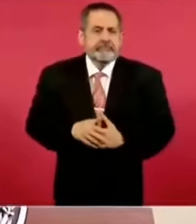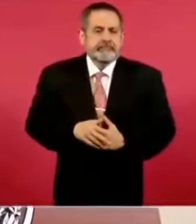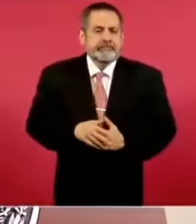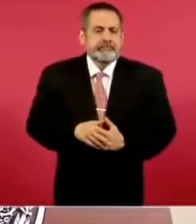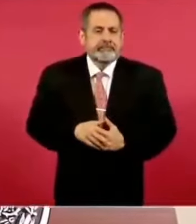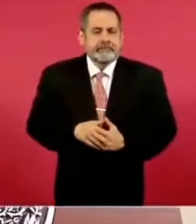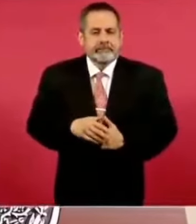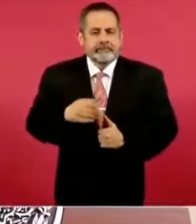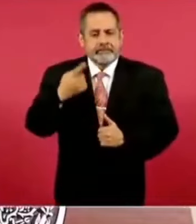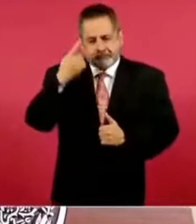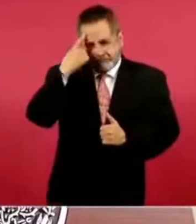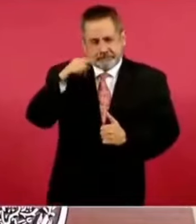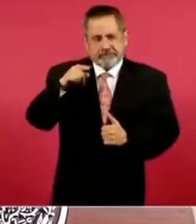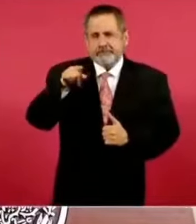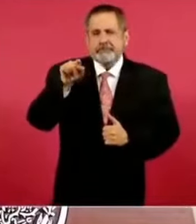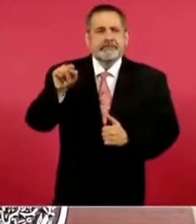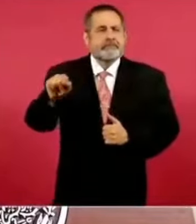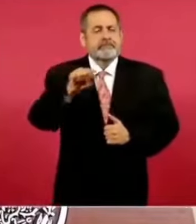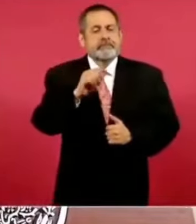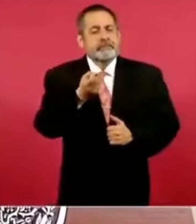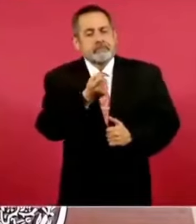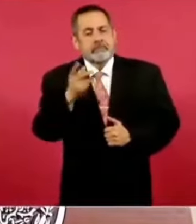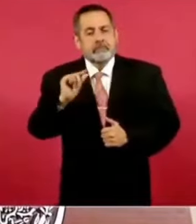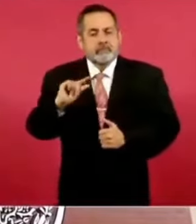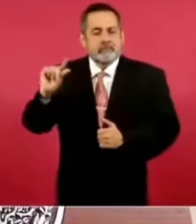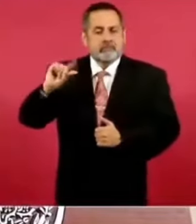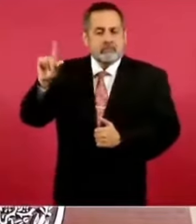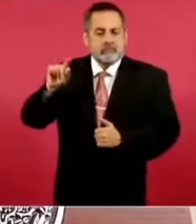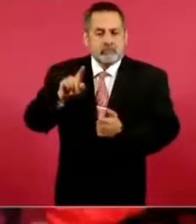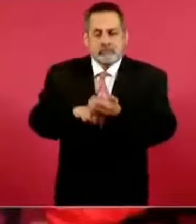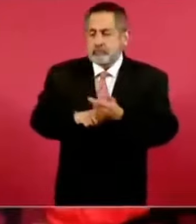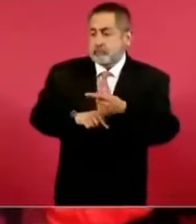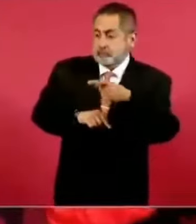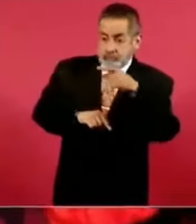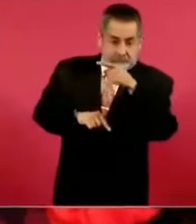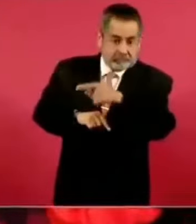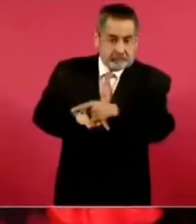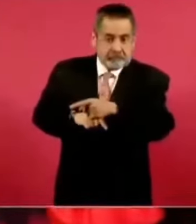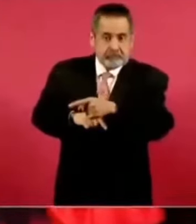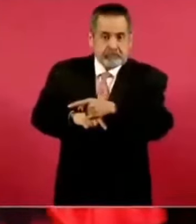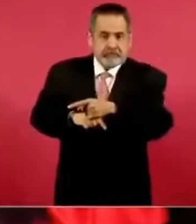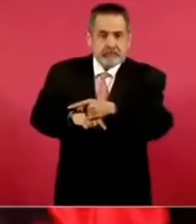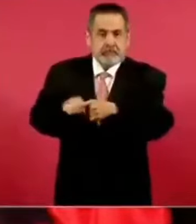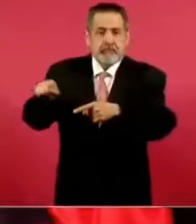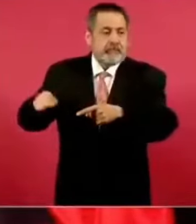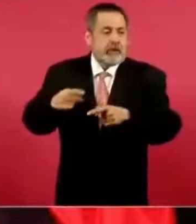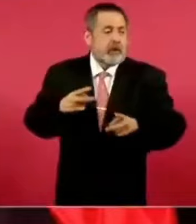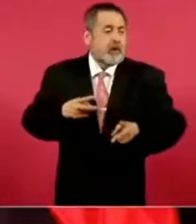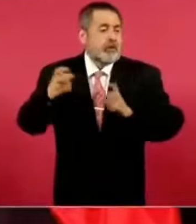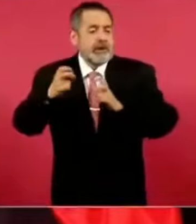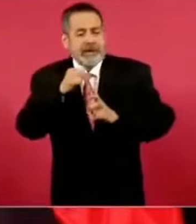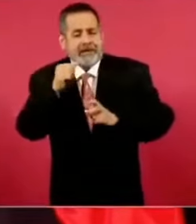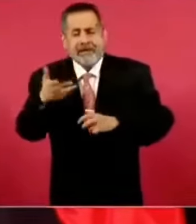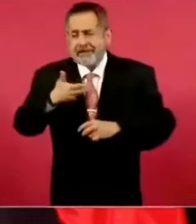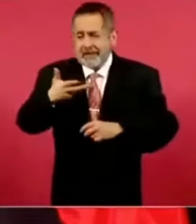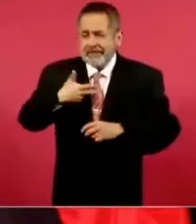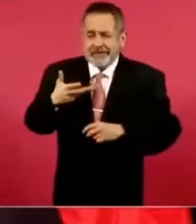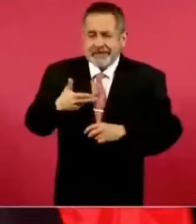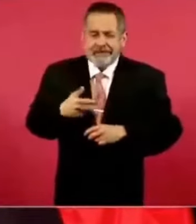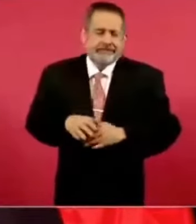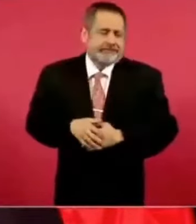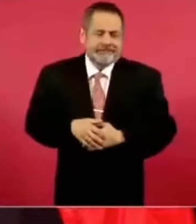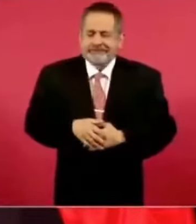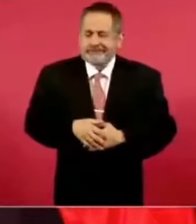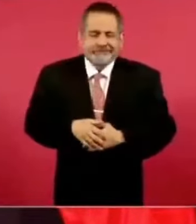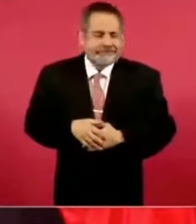de autoridades. Este, como tiene, ya no va a robar. Se les olvida